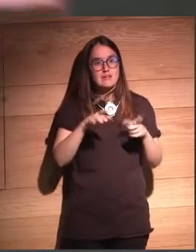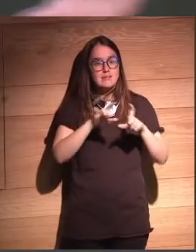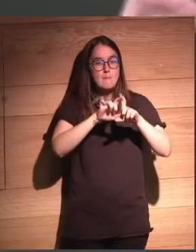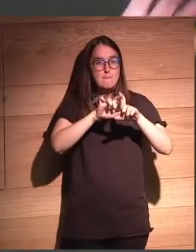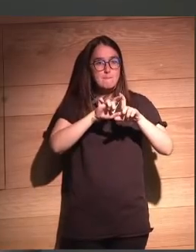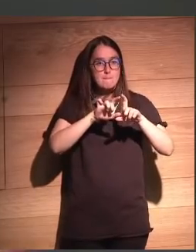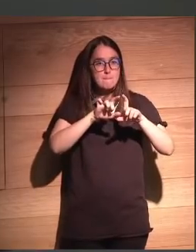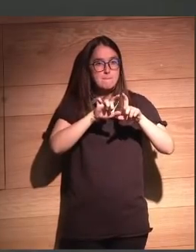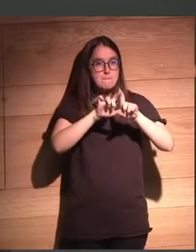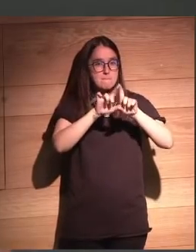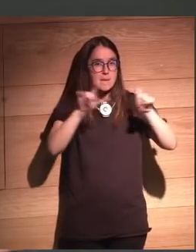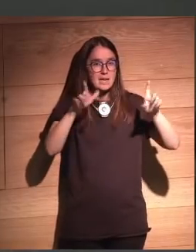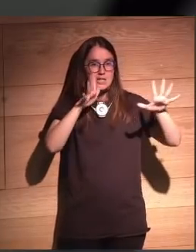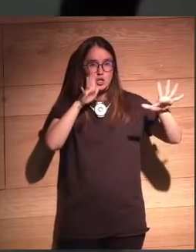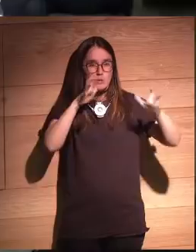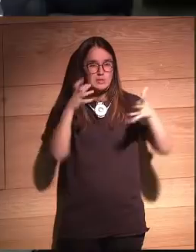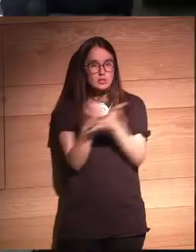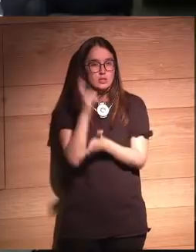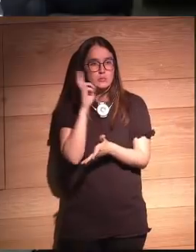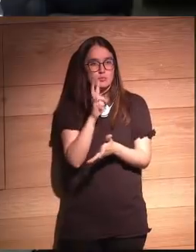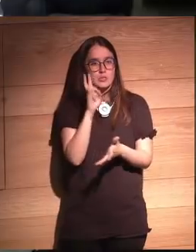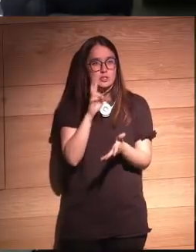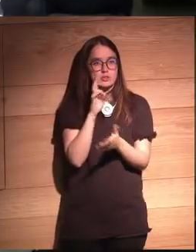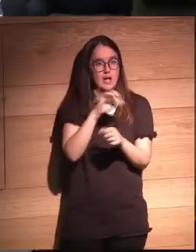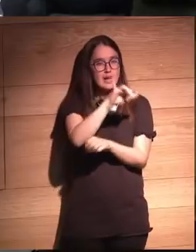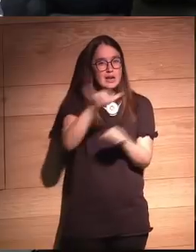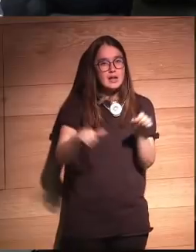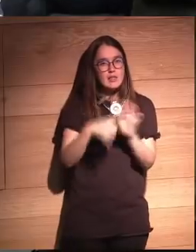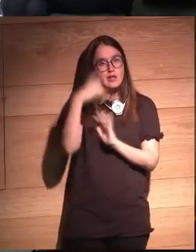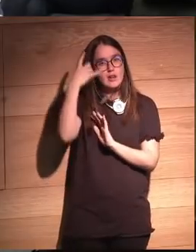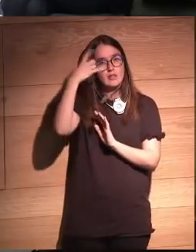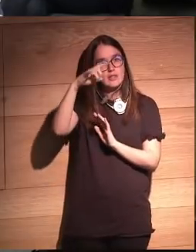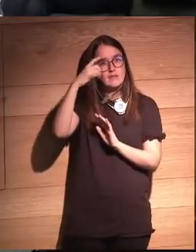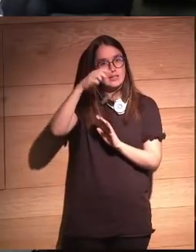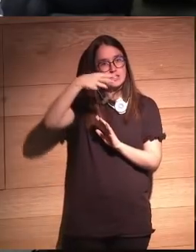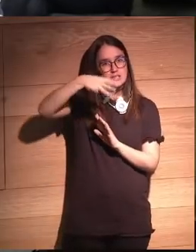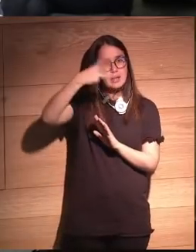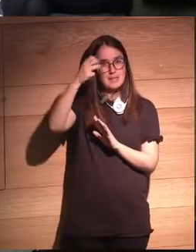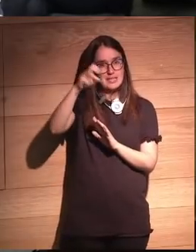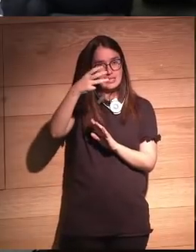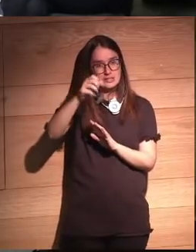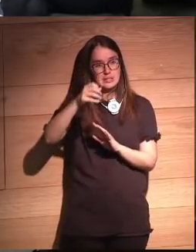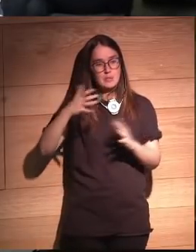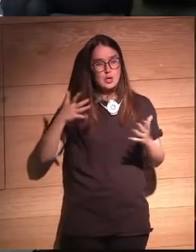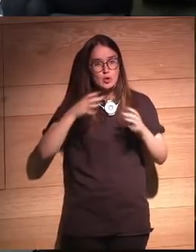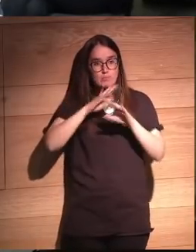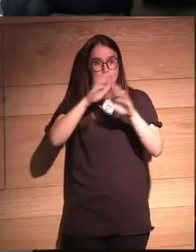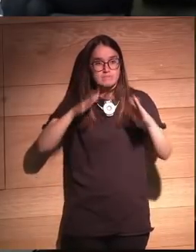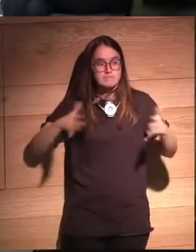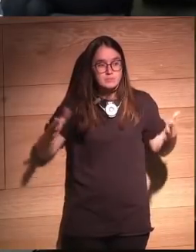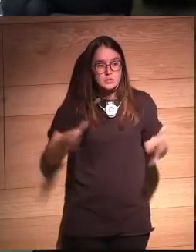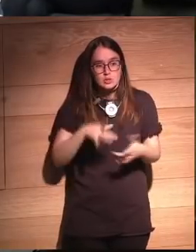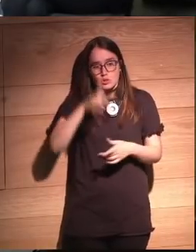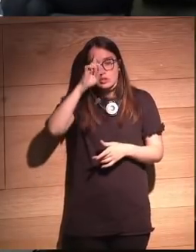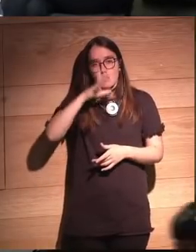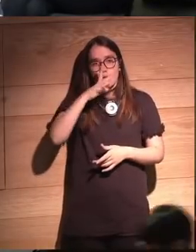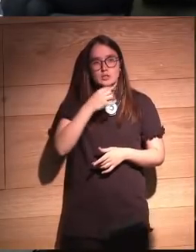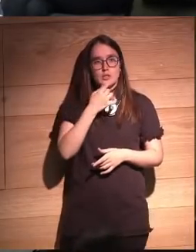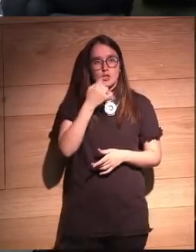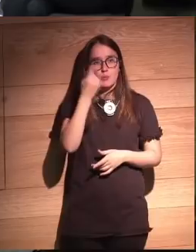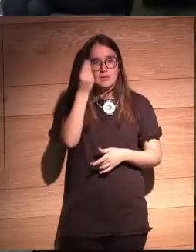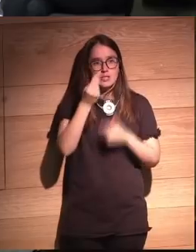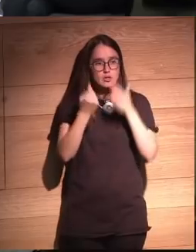barras espantosas, ¿no?, que todos hemos visto ahí alrededor de Ventas y de la M30. Pero, en fin, no sé, por eso digo, yo creo que España